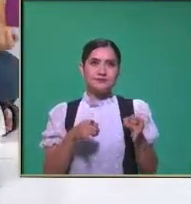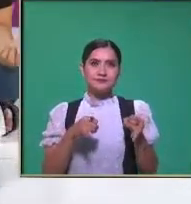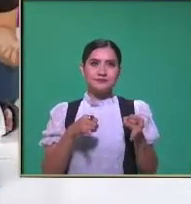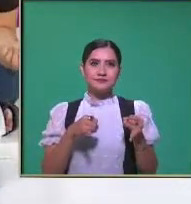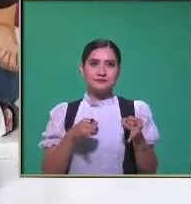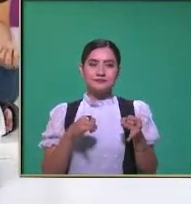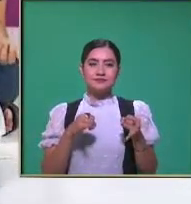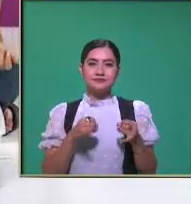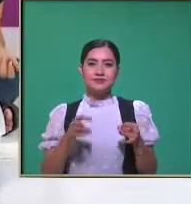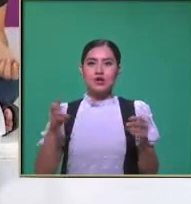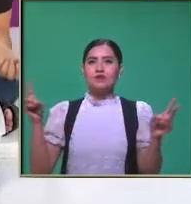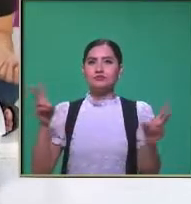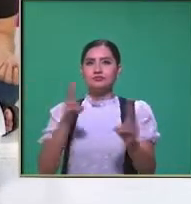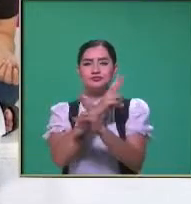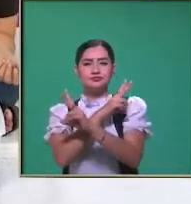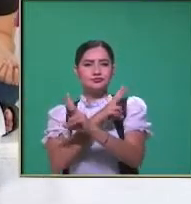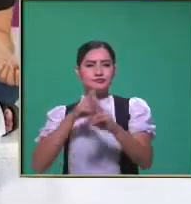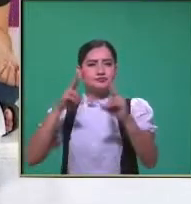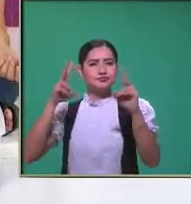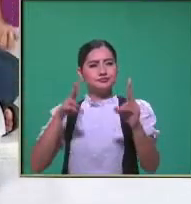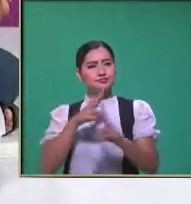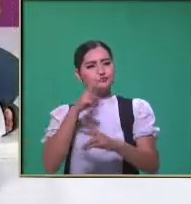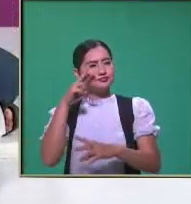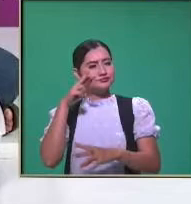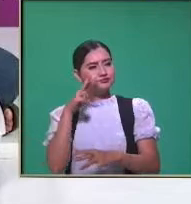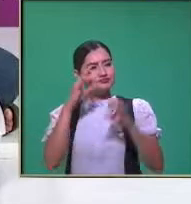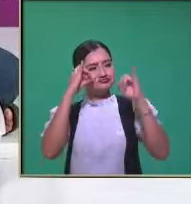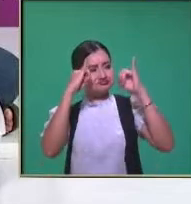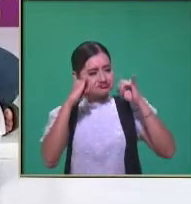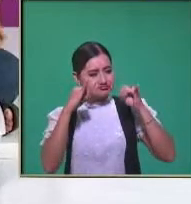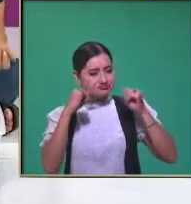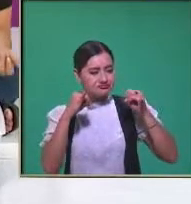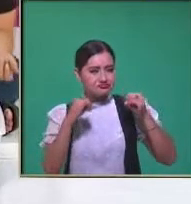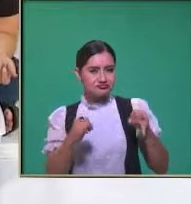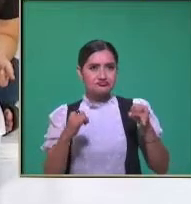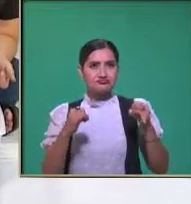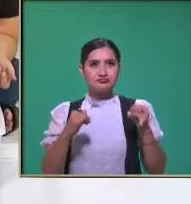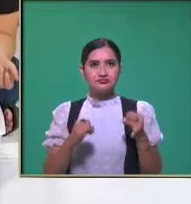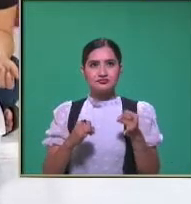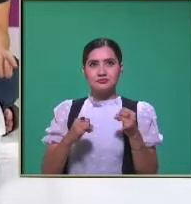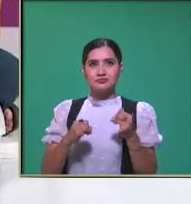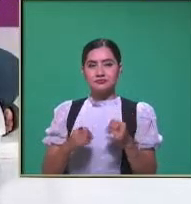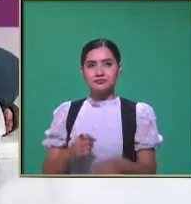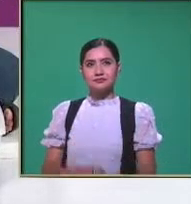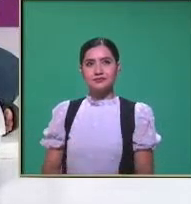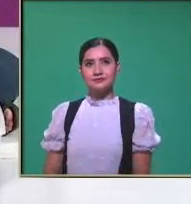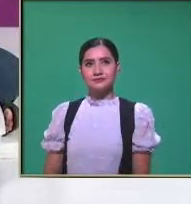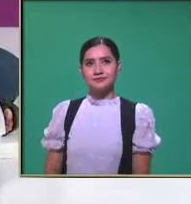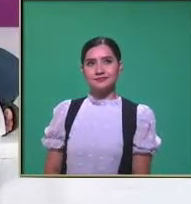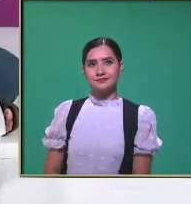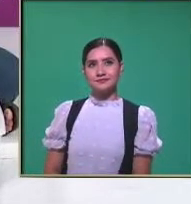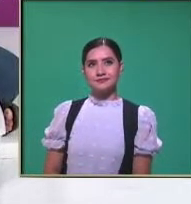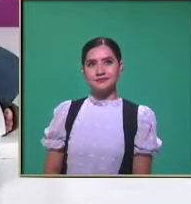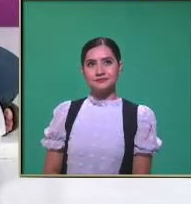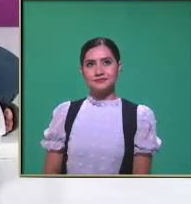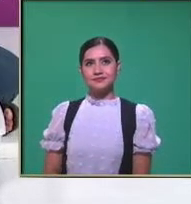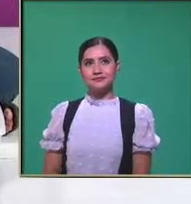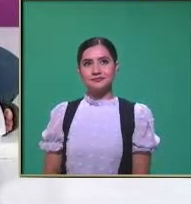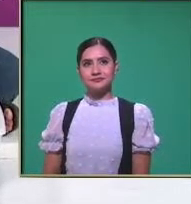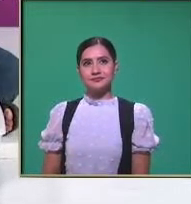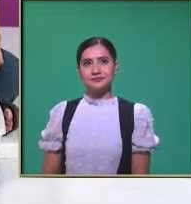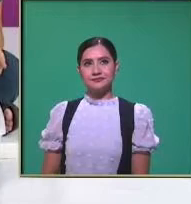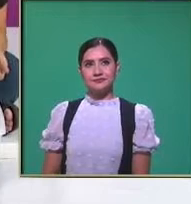el humo sale así, así. Y cuando quiero entrar yo le toco así, así.